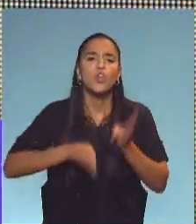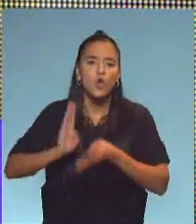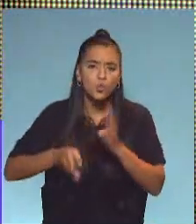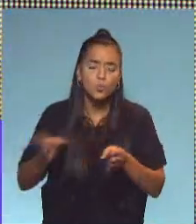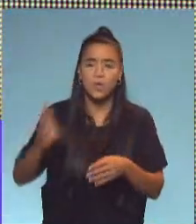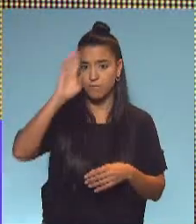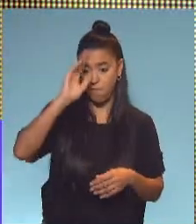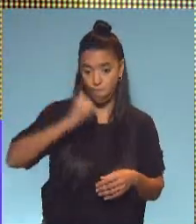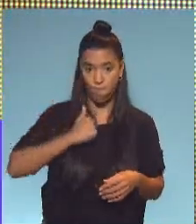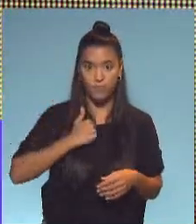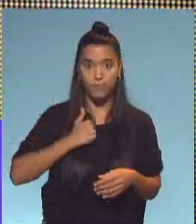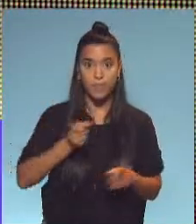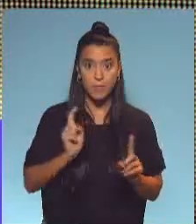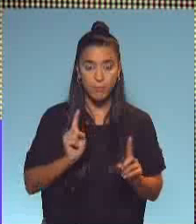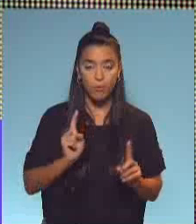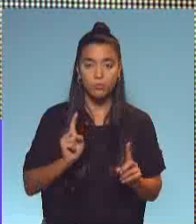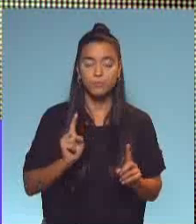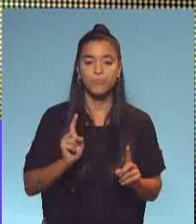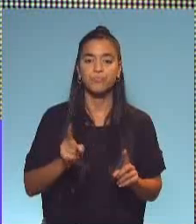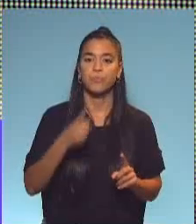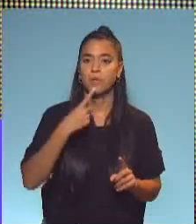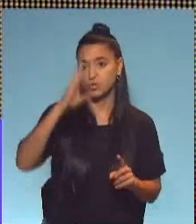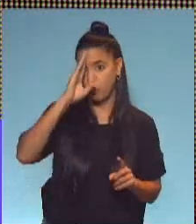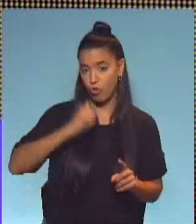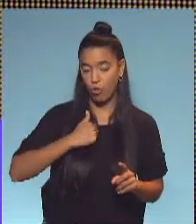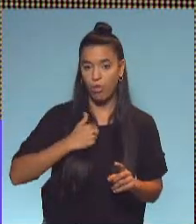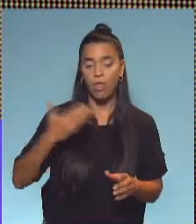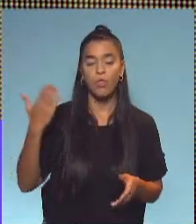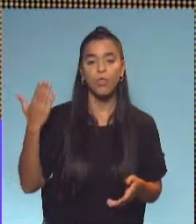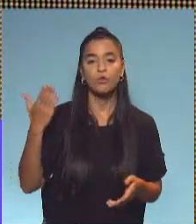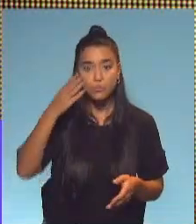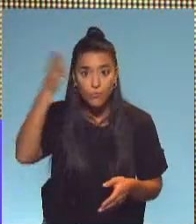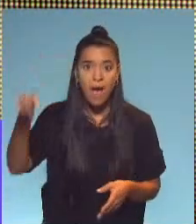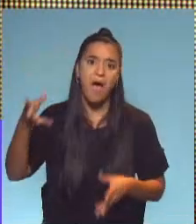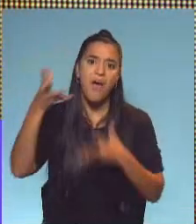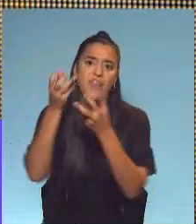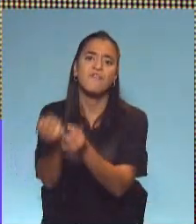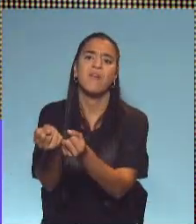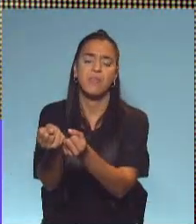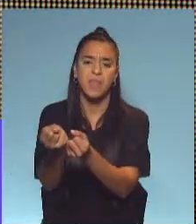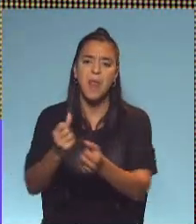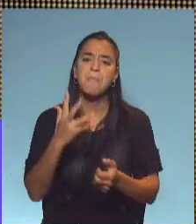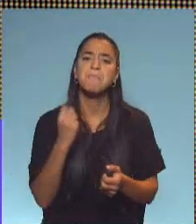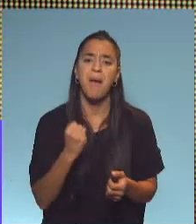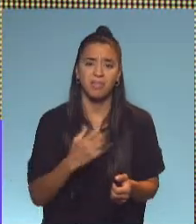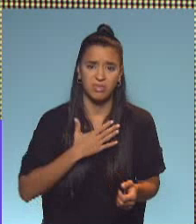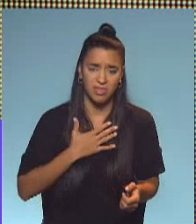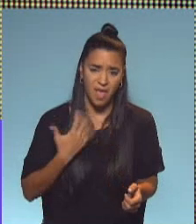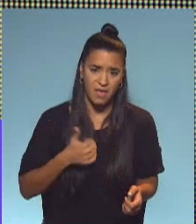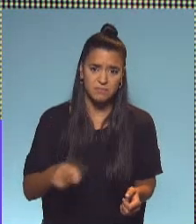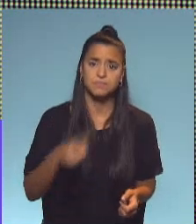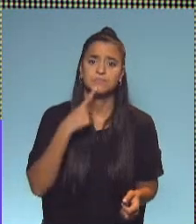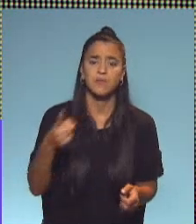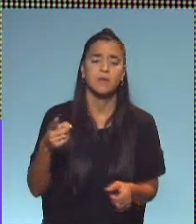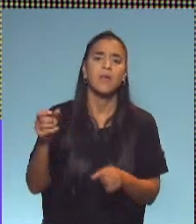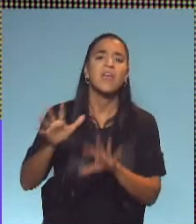por soldados, la mayoría de ellos conscriptos, que fueron a defender la patria y que terminaron